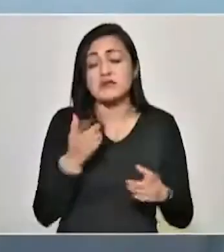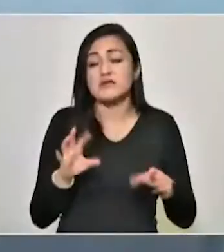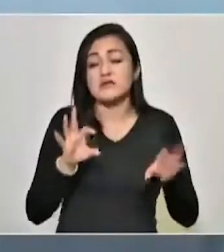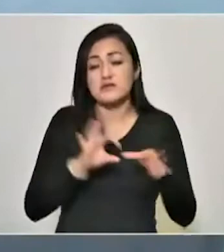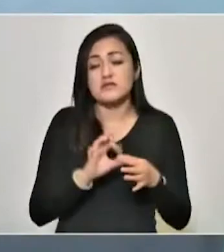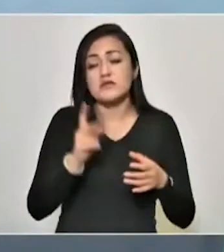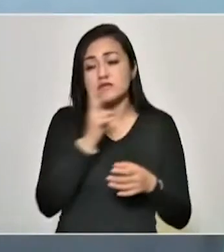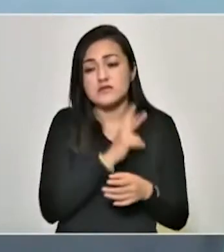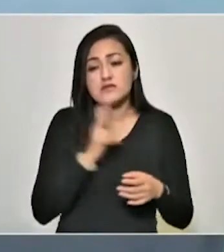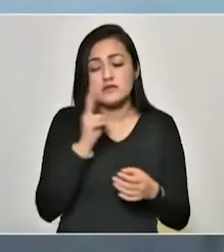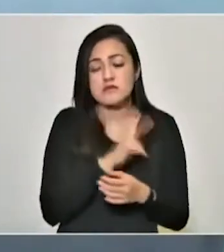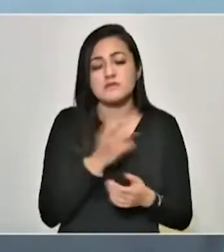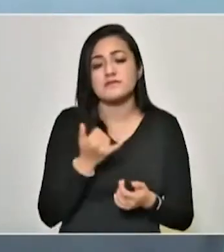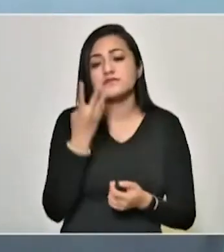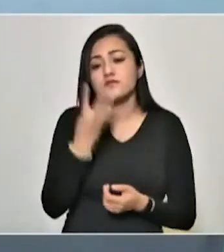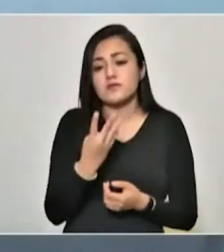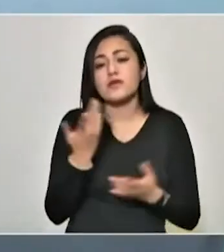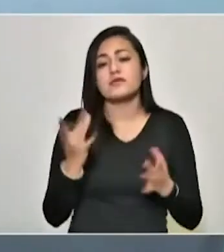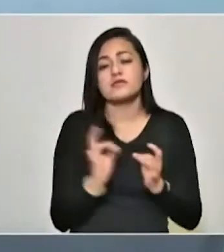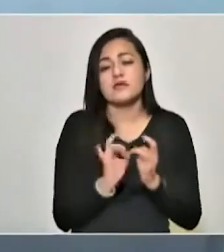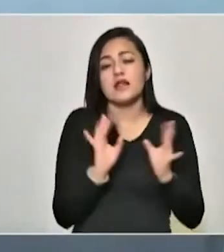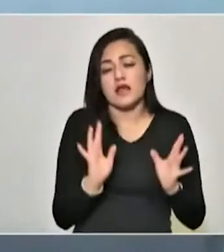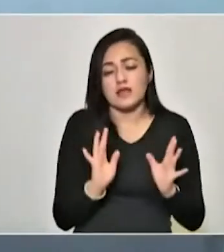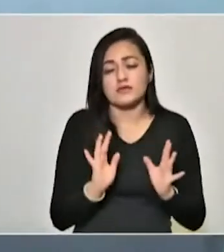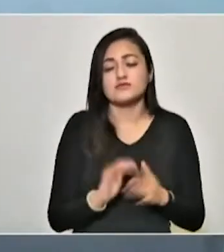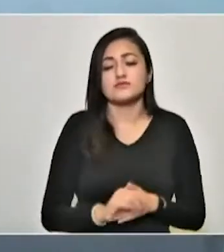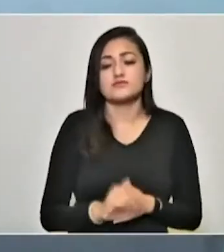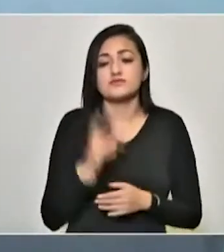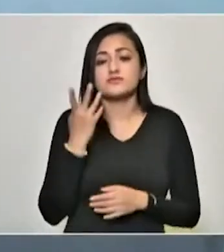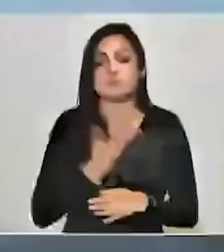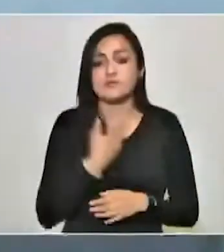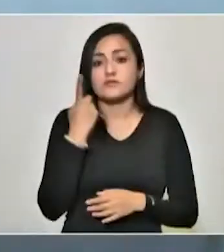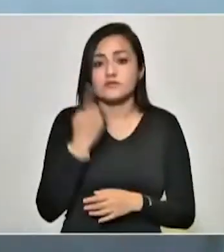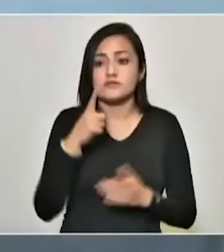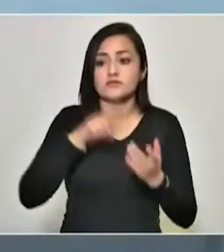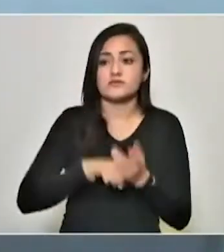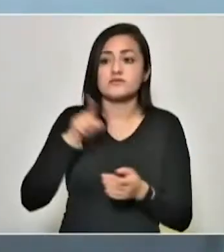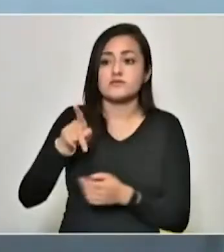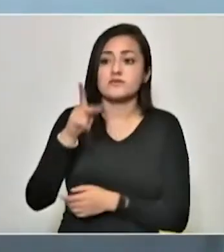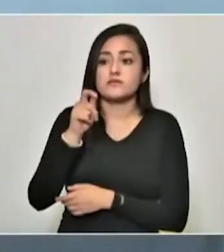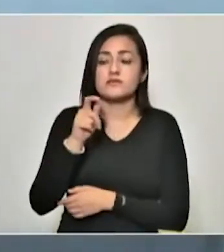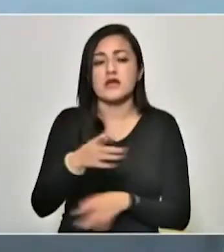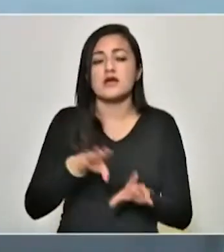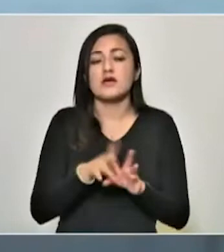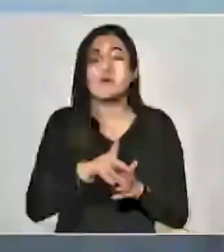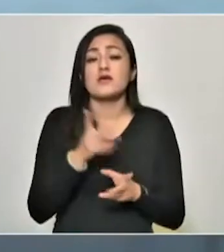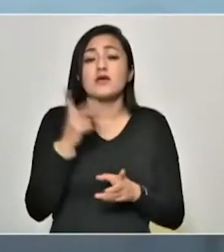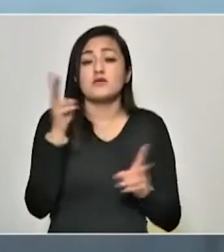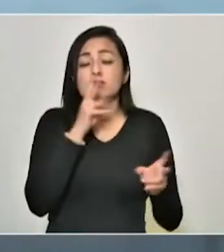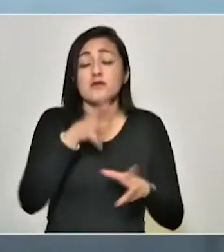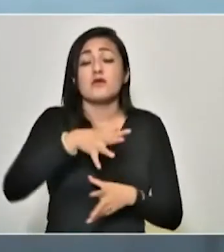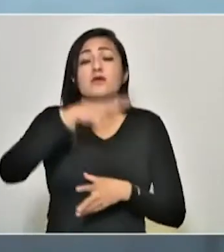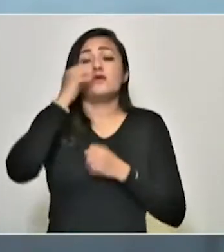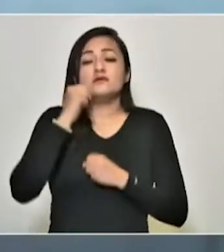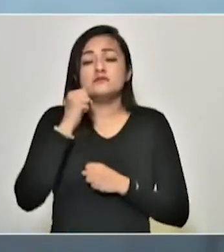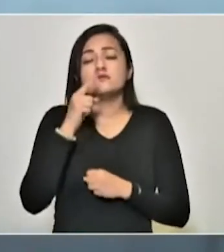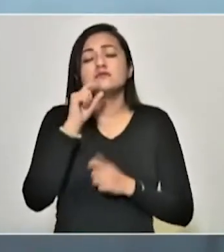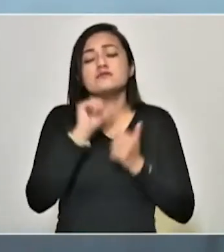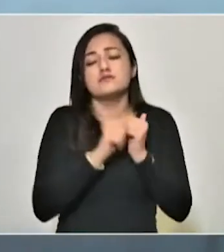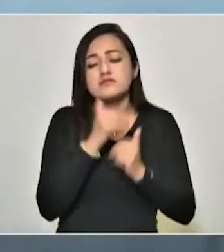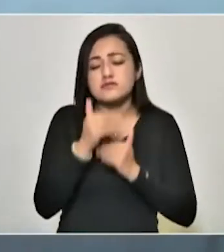y cuatro pacientes dedicados tenemos a un paciente en la unidad pediátrica de quemados y va evolucionando satisfactoriamente